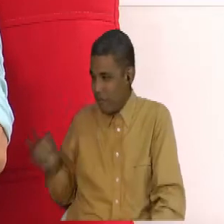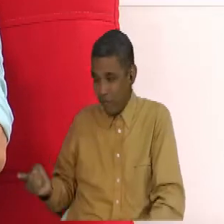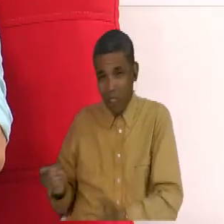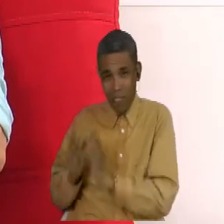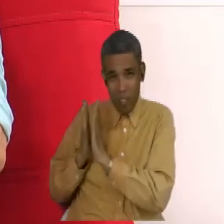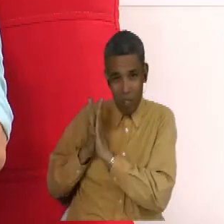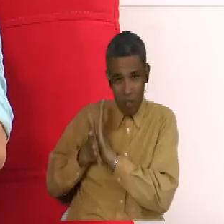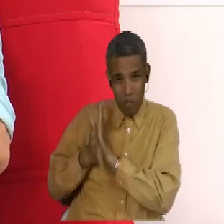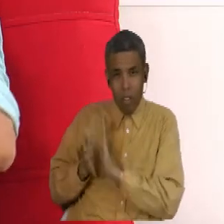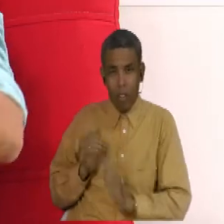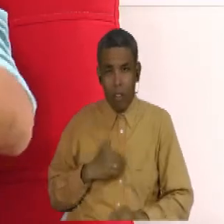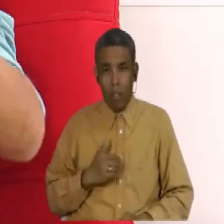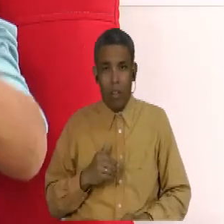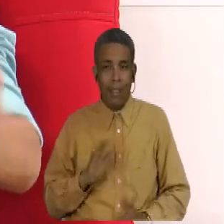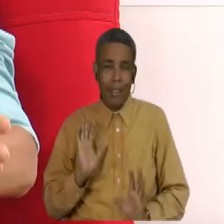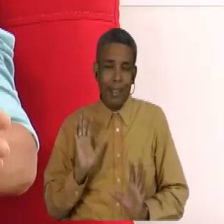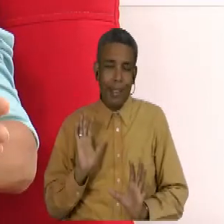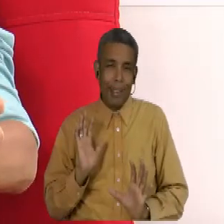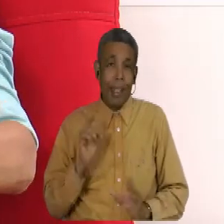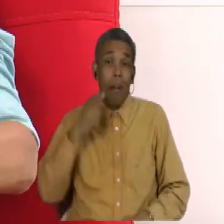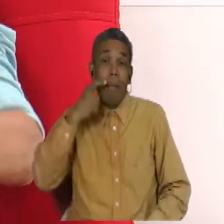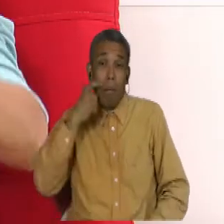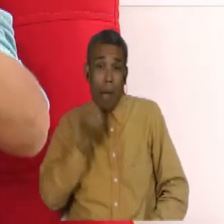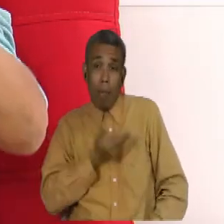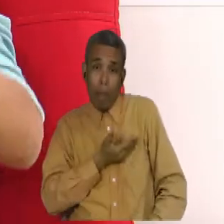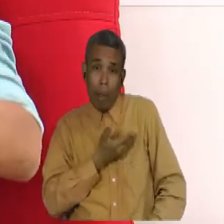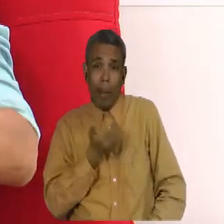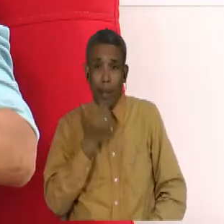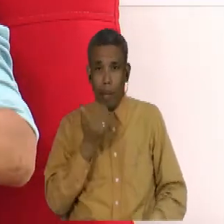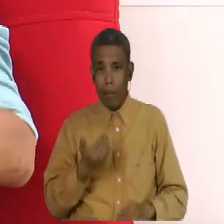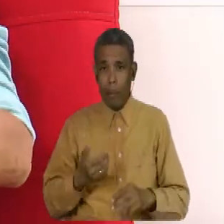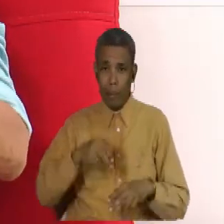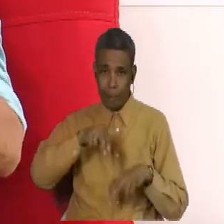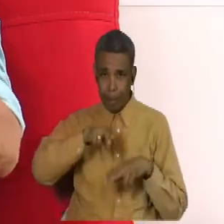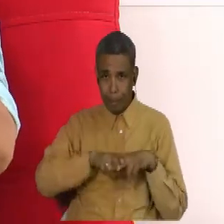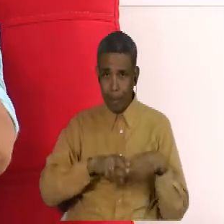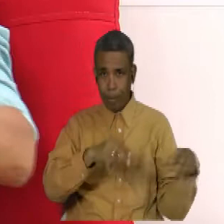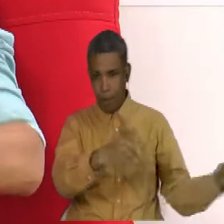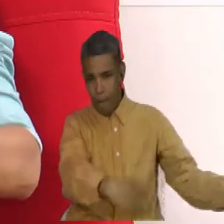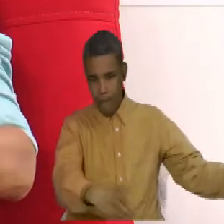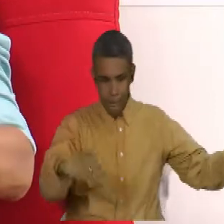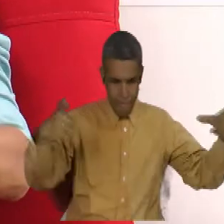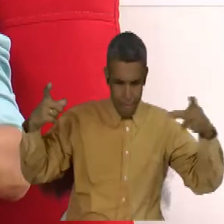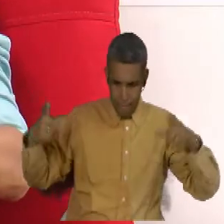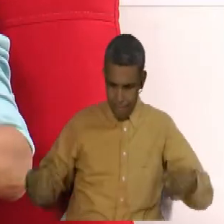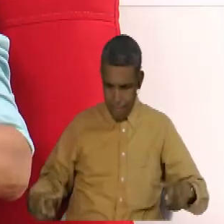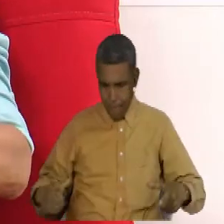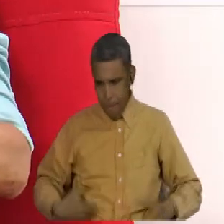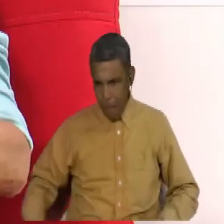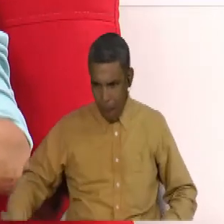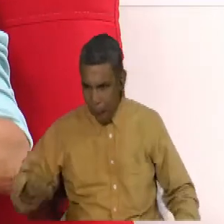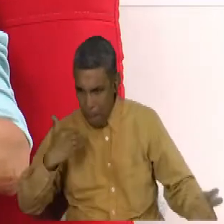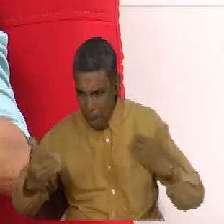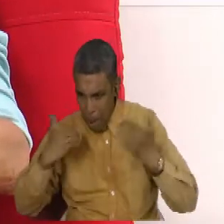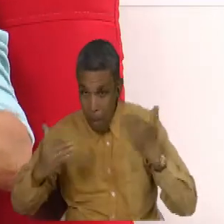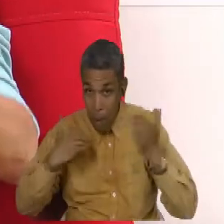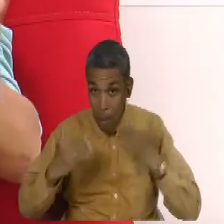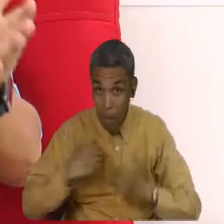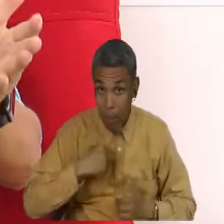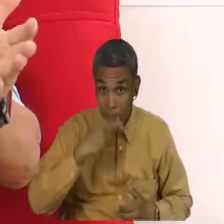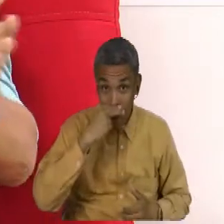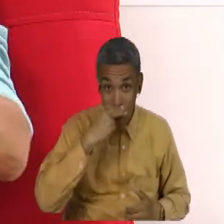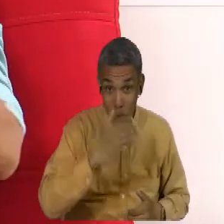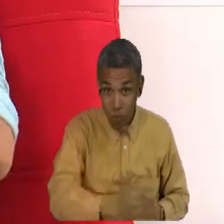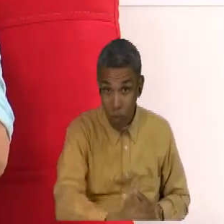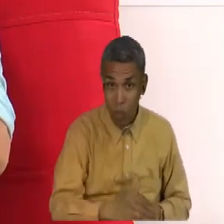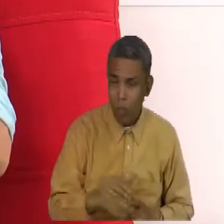la familia. Si los papás se sientan a la mesa a comer bastante, pues el niño va a aprender a comer bastante, ¿sí? Entonces lo que el